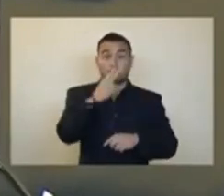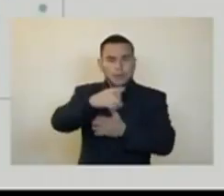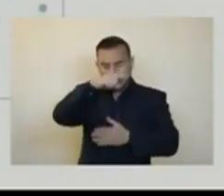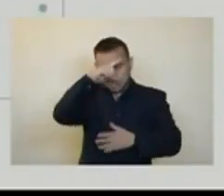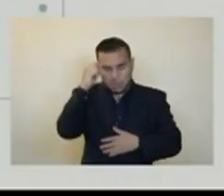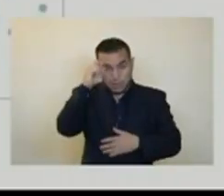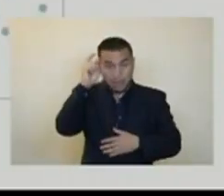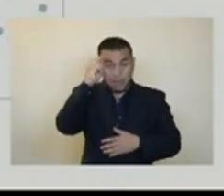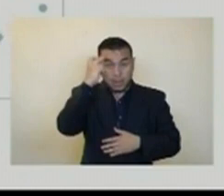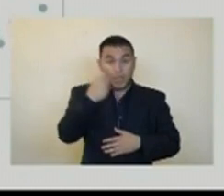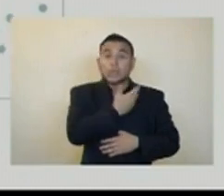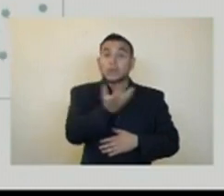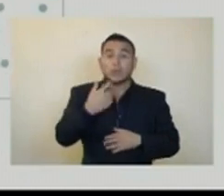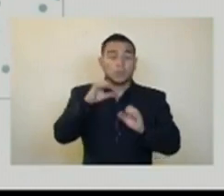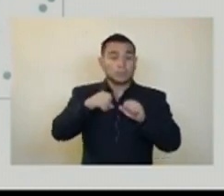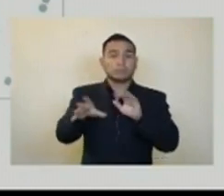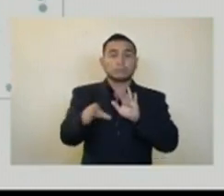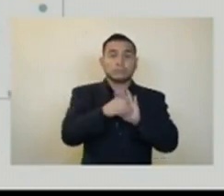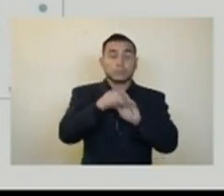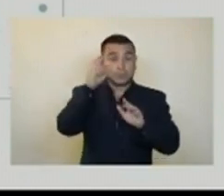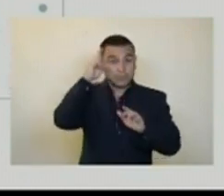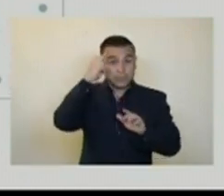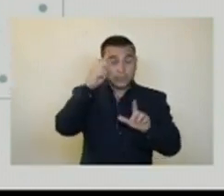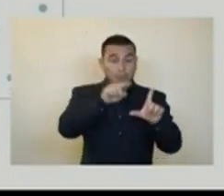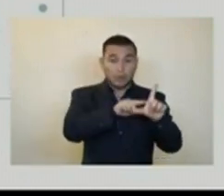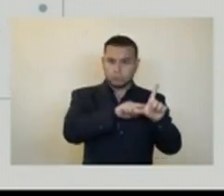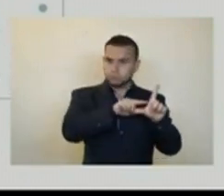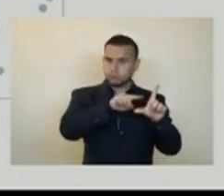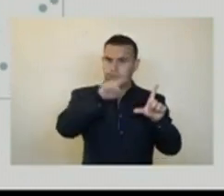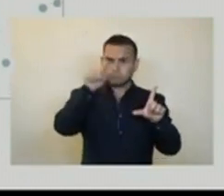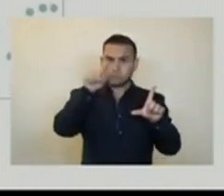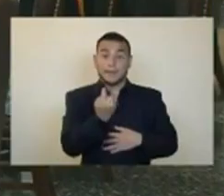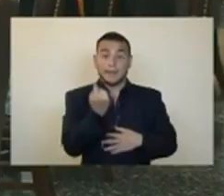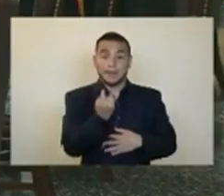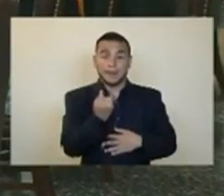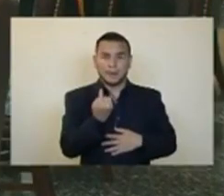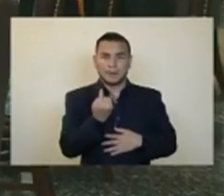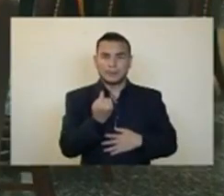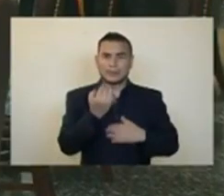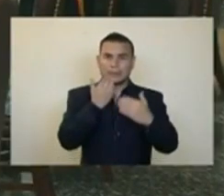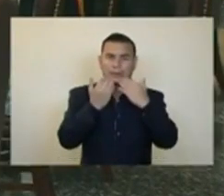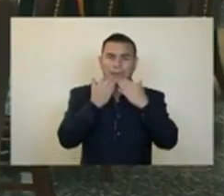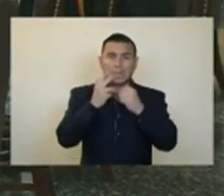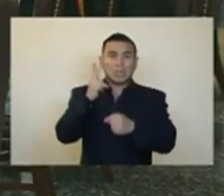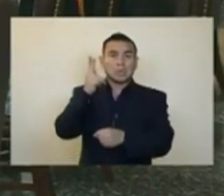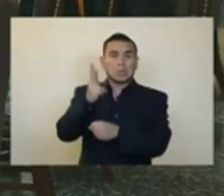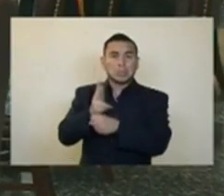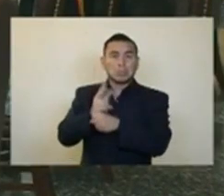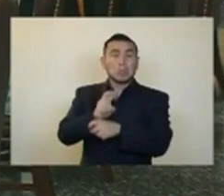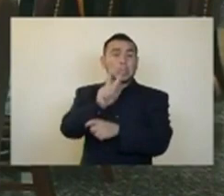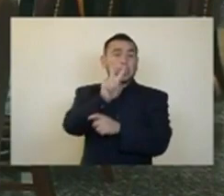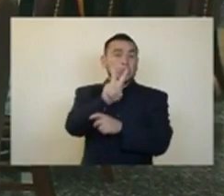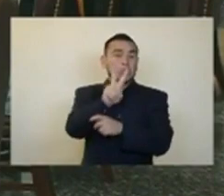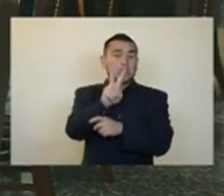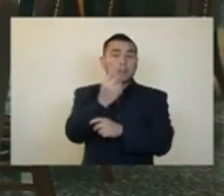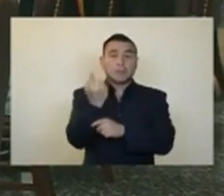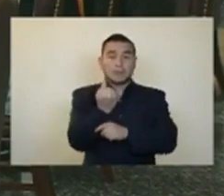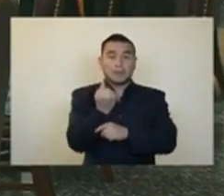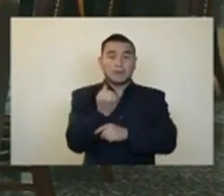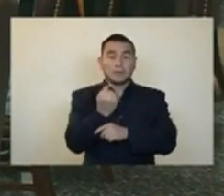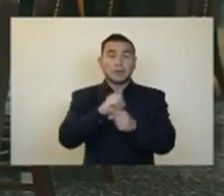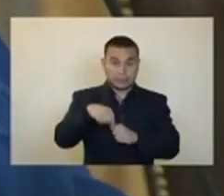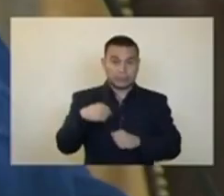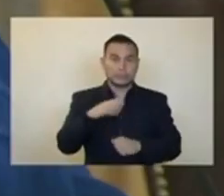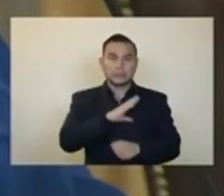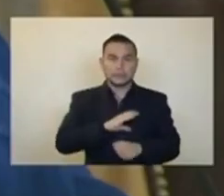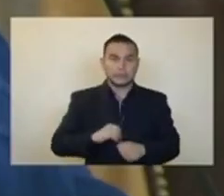negativas notebook que le aseguro que no está ocultando información el representante de la ops en el